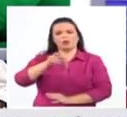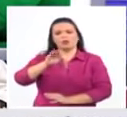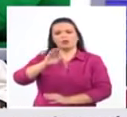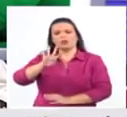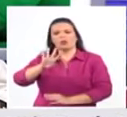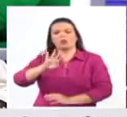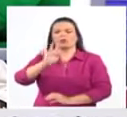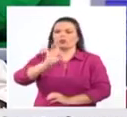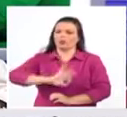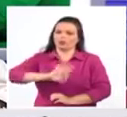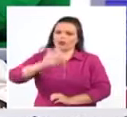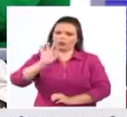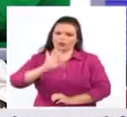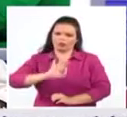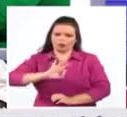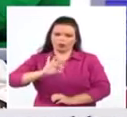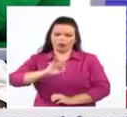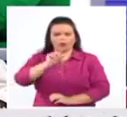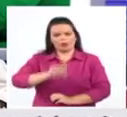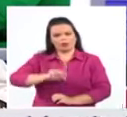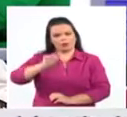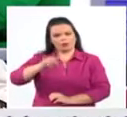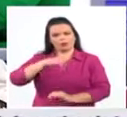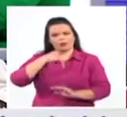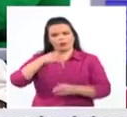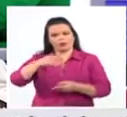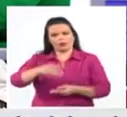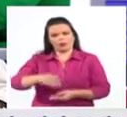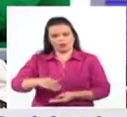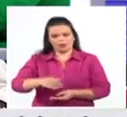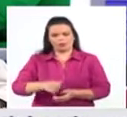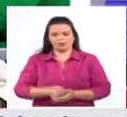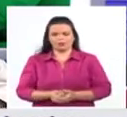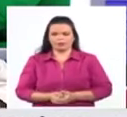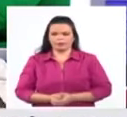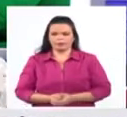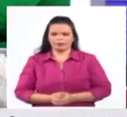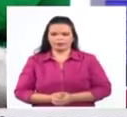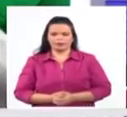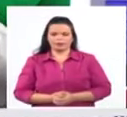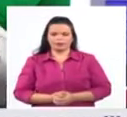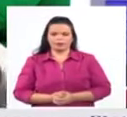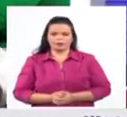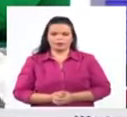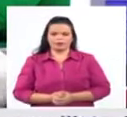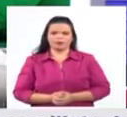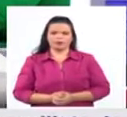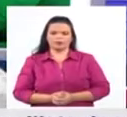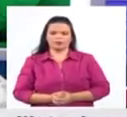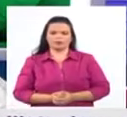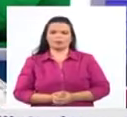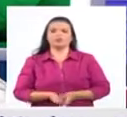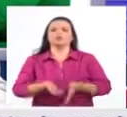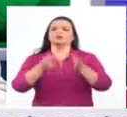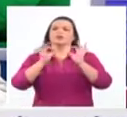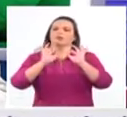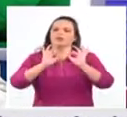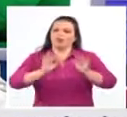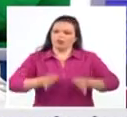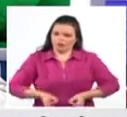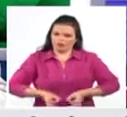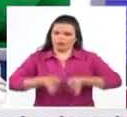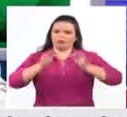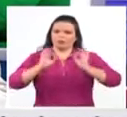0,84% en el día de hoy, lo cual siempre decimos es